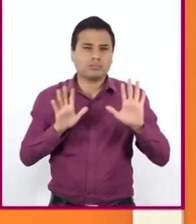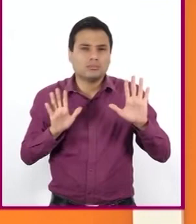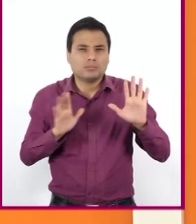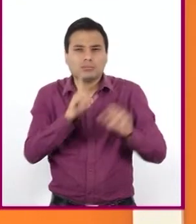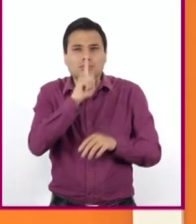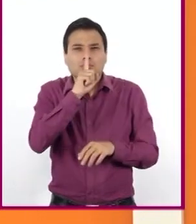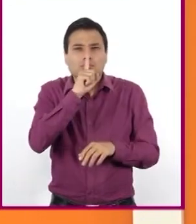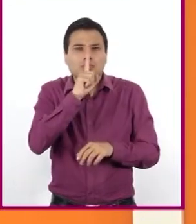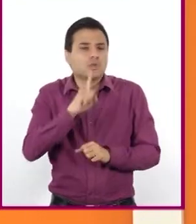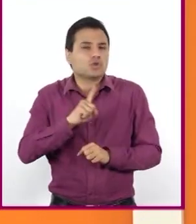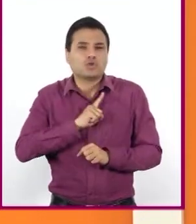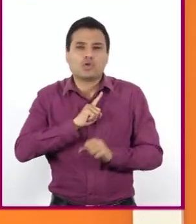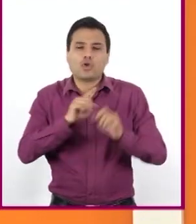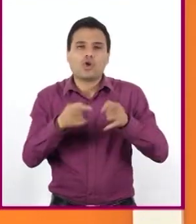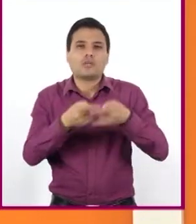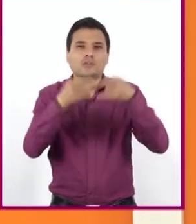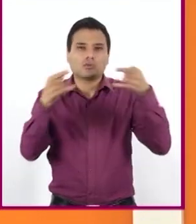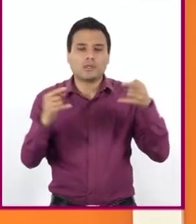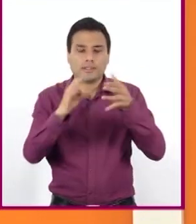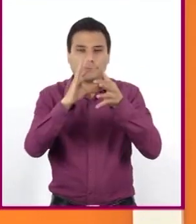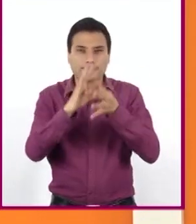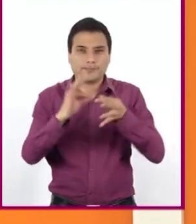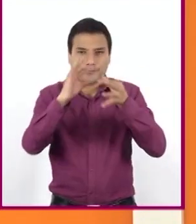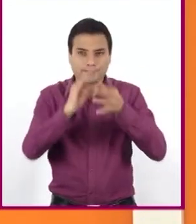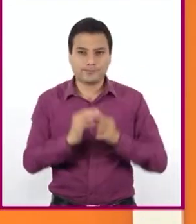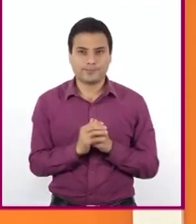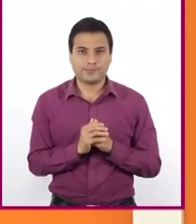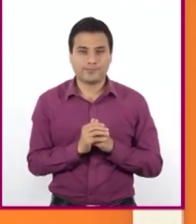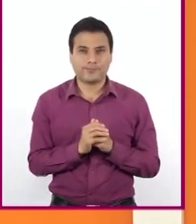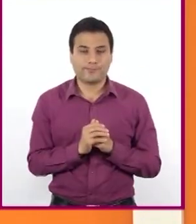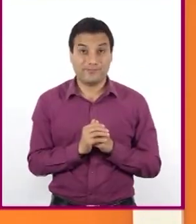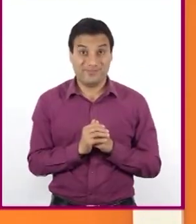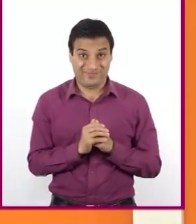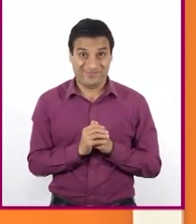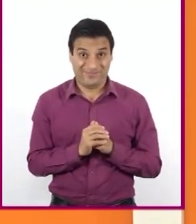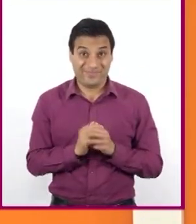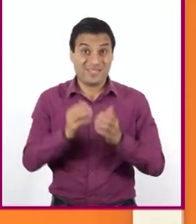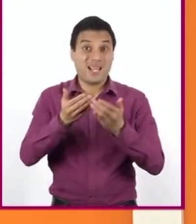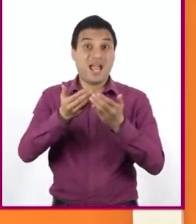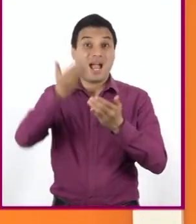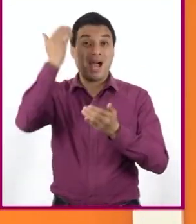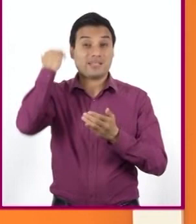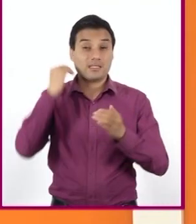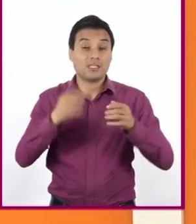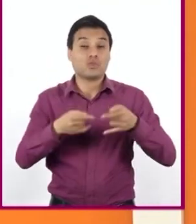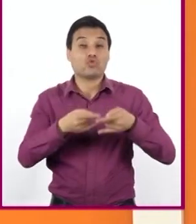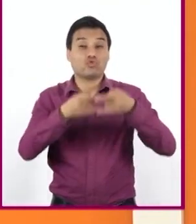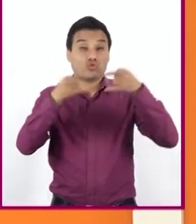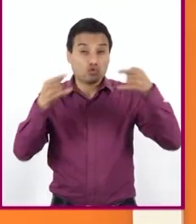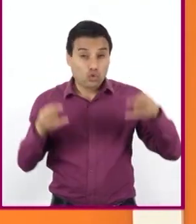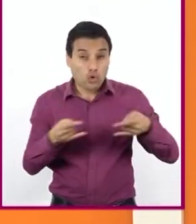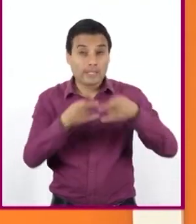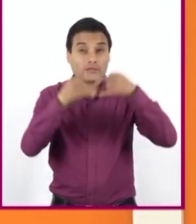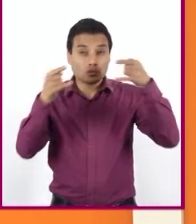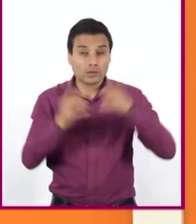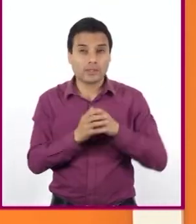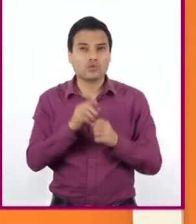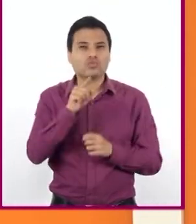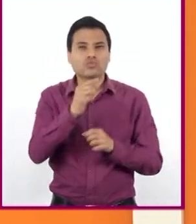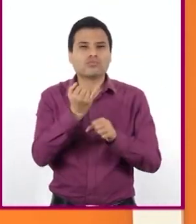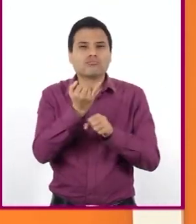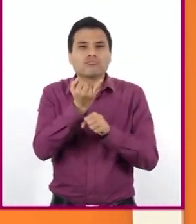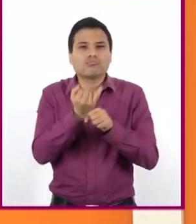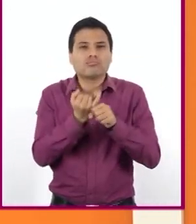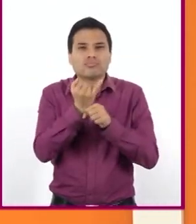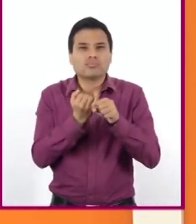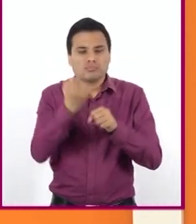procesos. Nuestro enfoque en el estudio y análisis del pasado debe priorizar nuestro entendimiento del